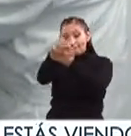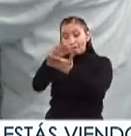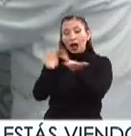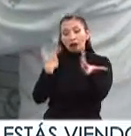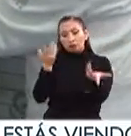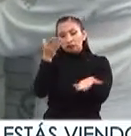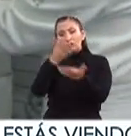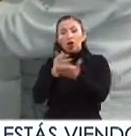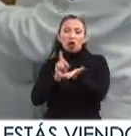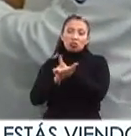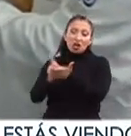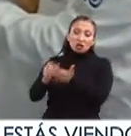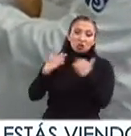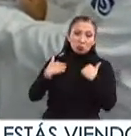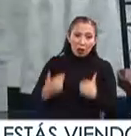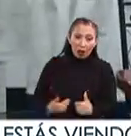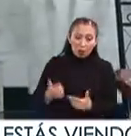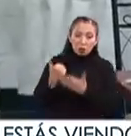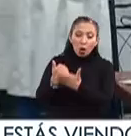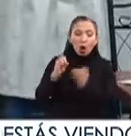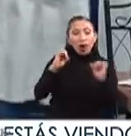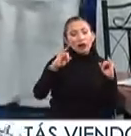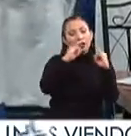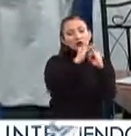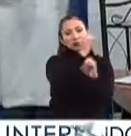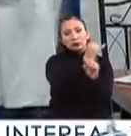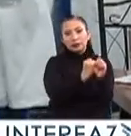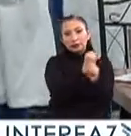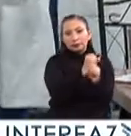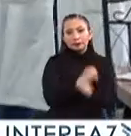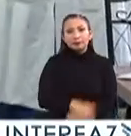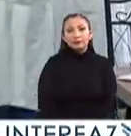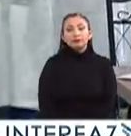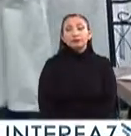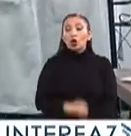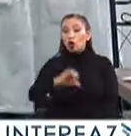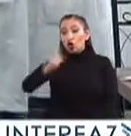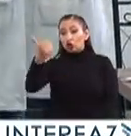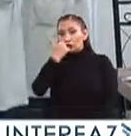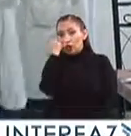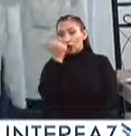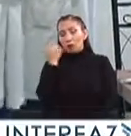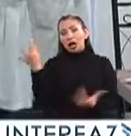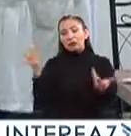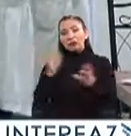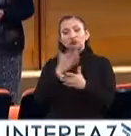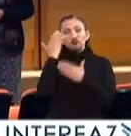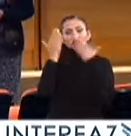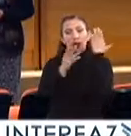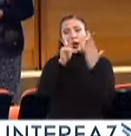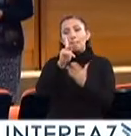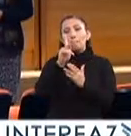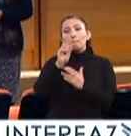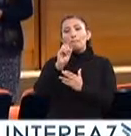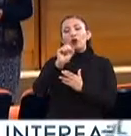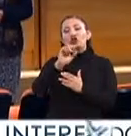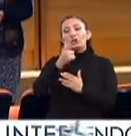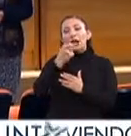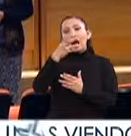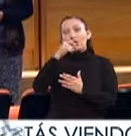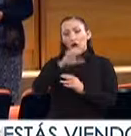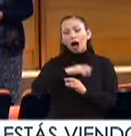en organismos de derechos humanos o institutos de investigación. Otros realizan un posgrado. Tenemos